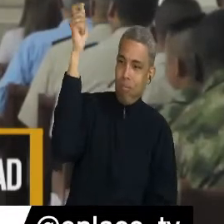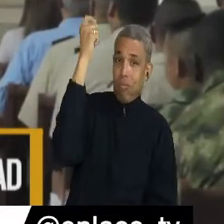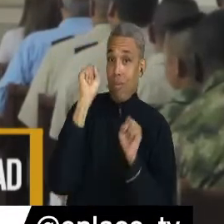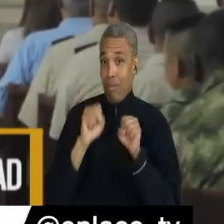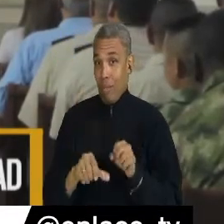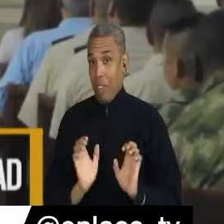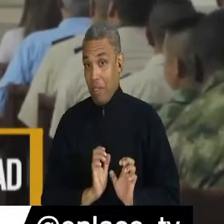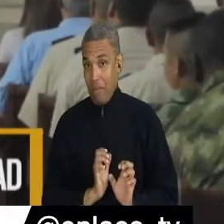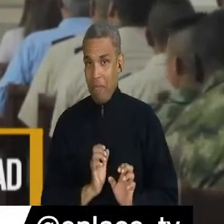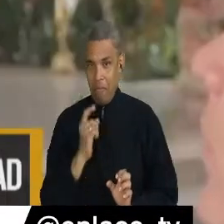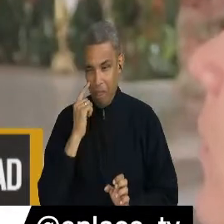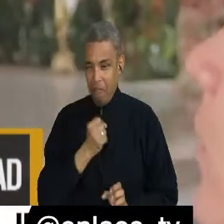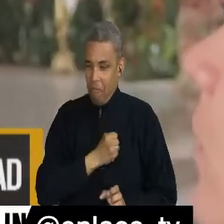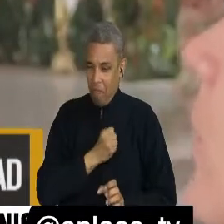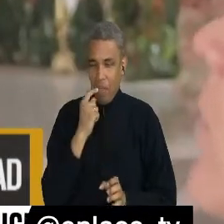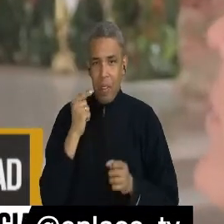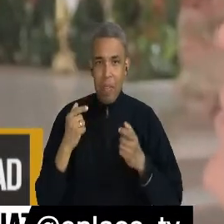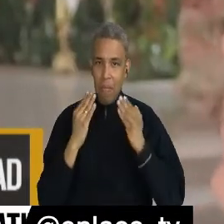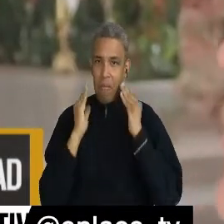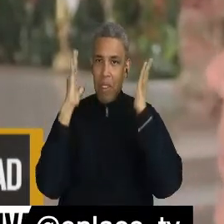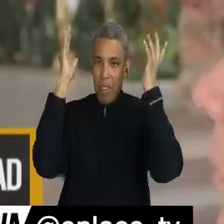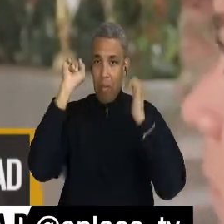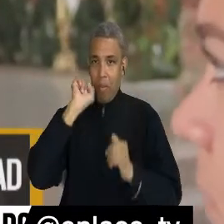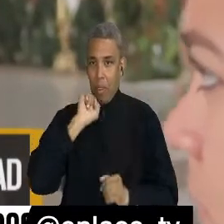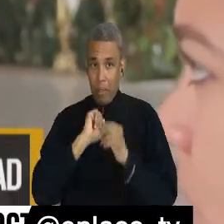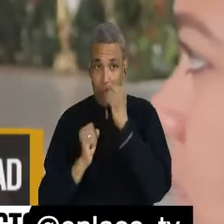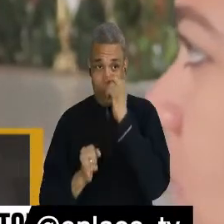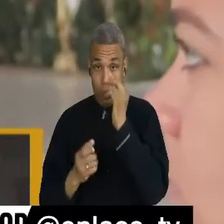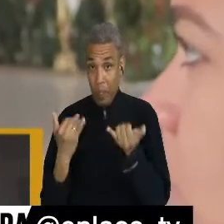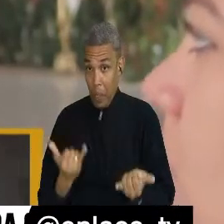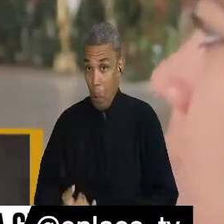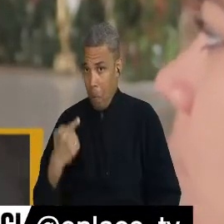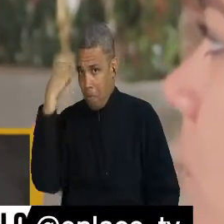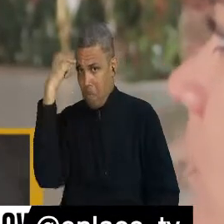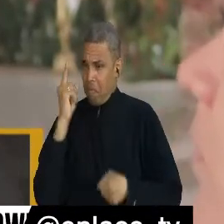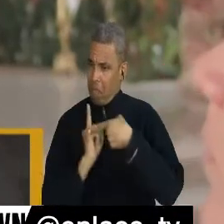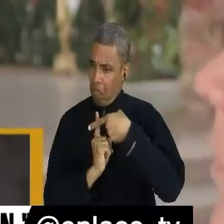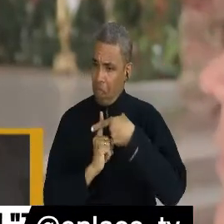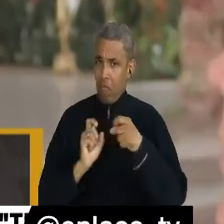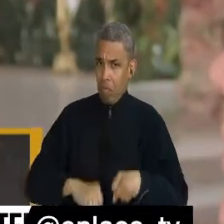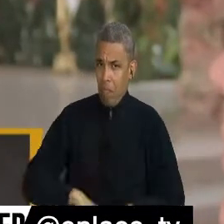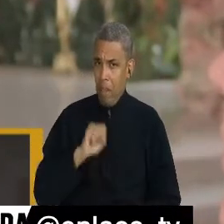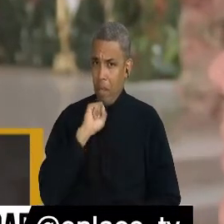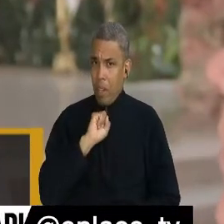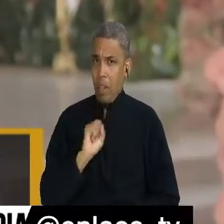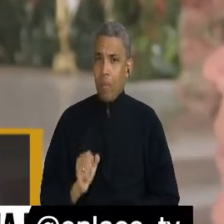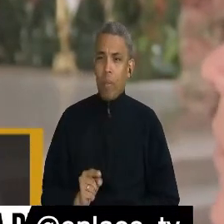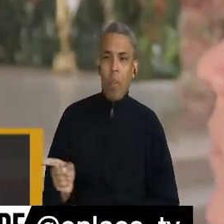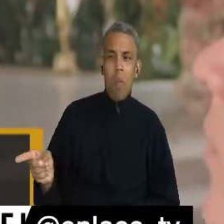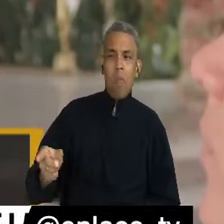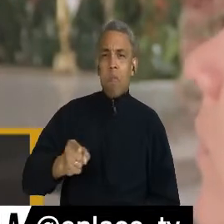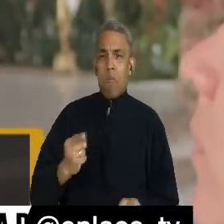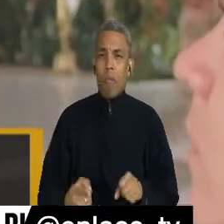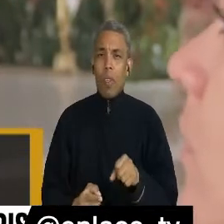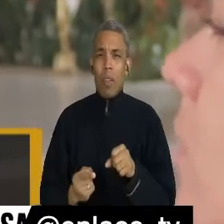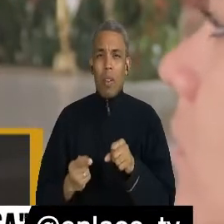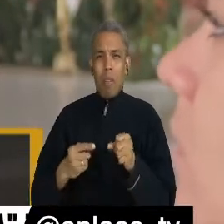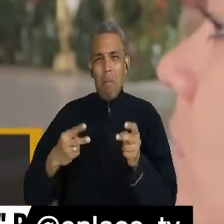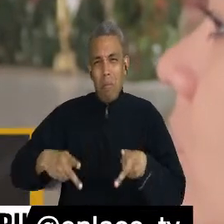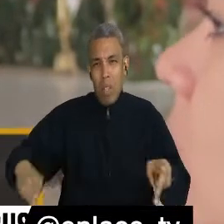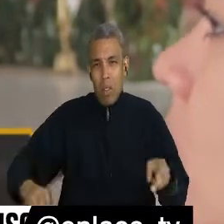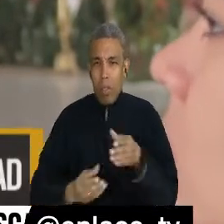el momento de mirar con optimismo la ciudad. Una opción especial por los pobres, eso tiene que ser una opción